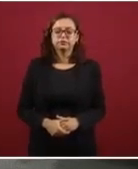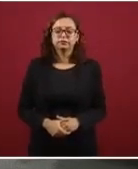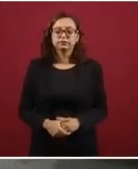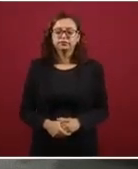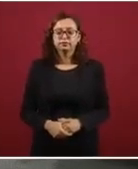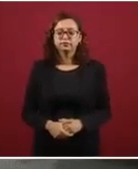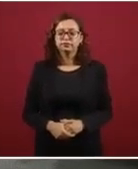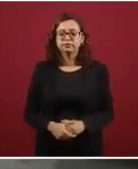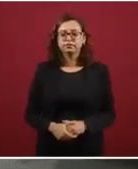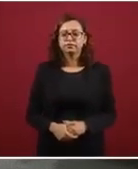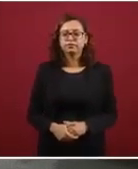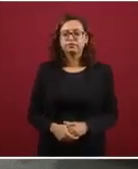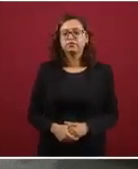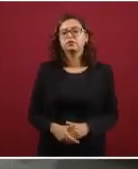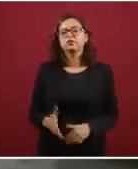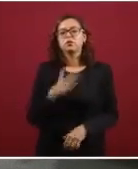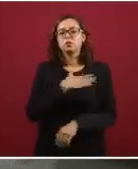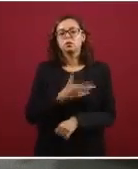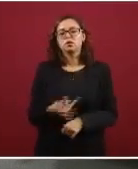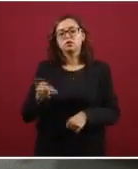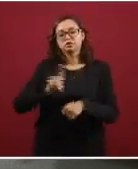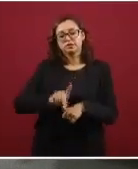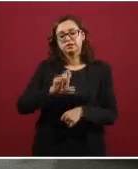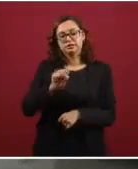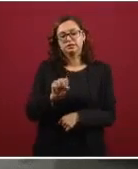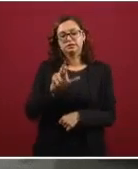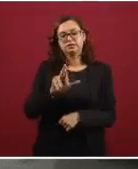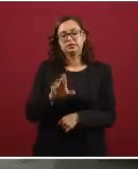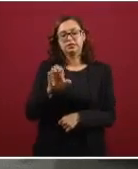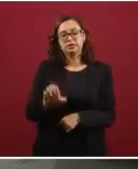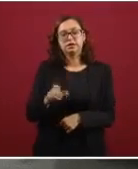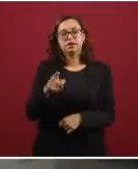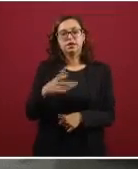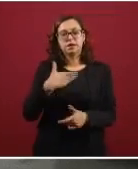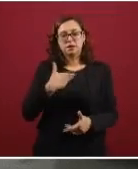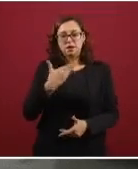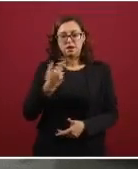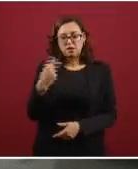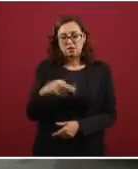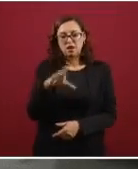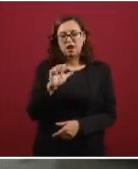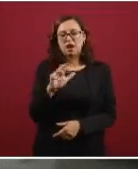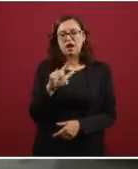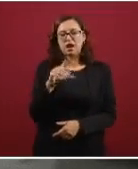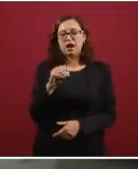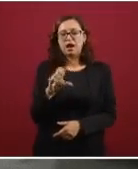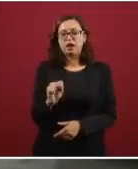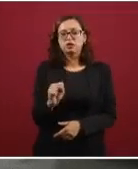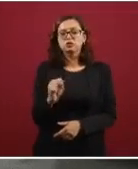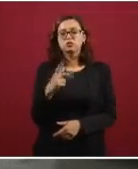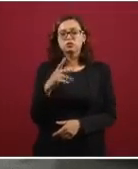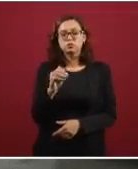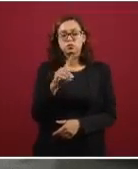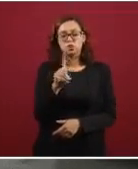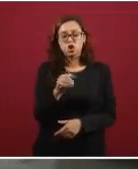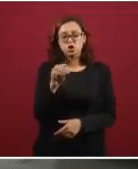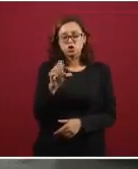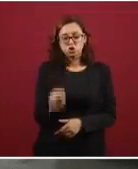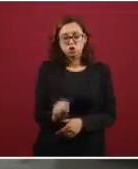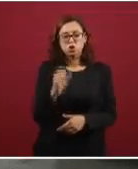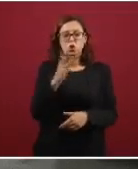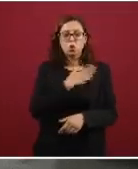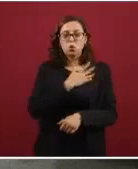Buenos días, secretario de Relaciones Exteriores, servidor Carlos Pozos de la revista Petróleo y Energía. Buenos días, señor presidente, buenos días a quienes